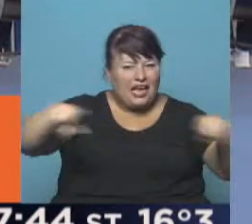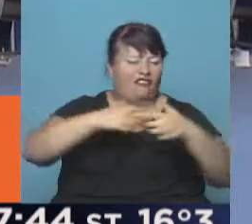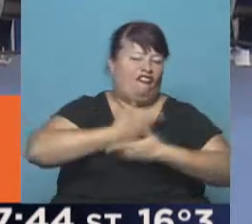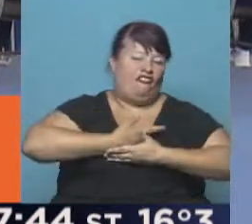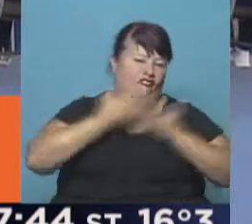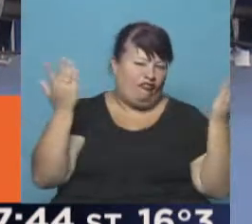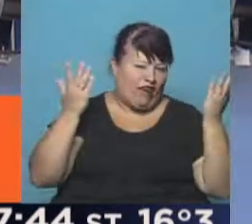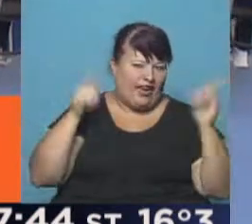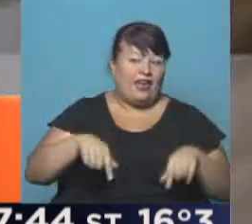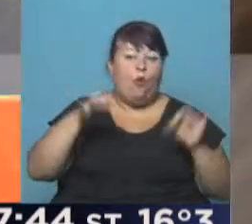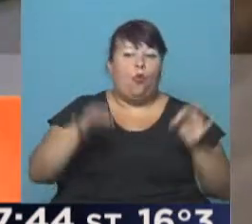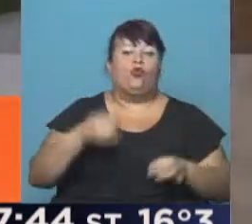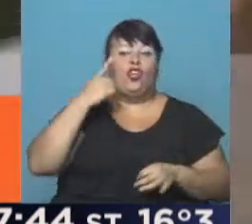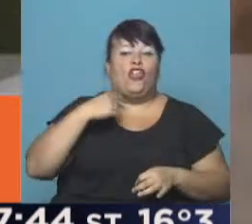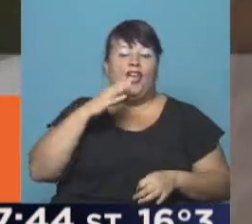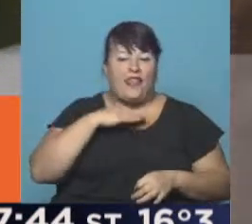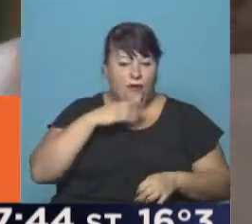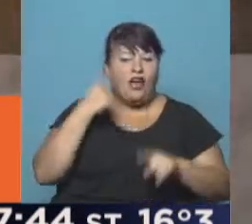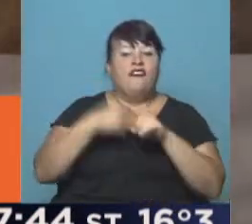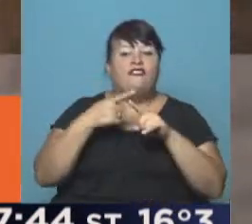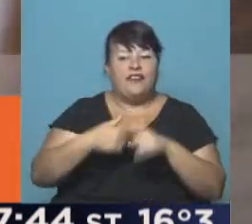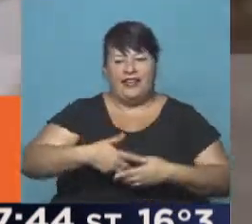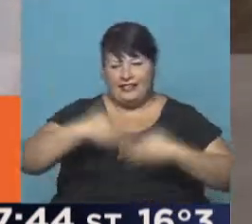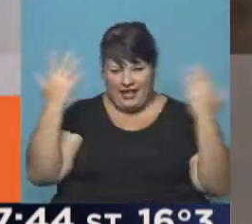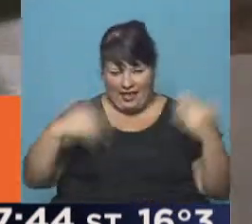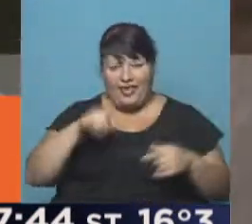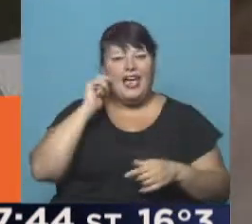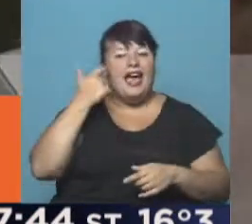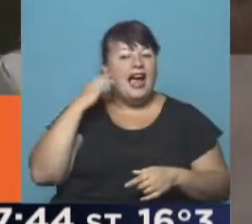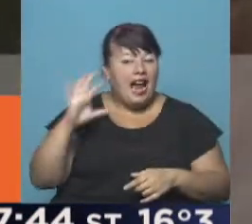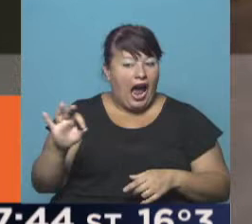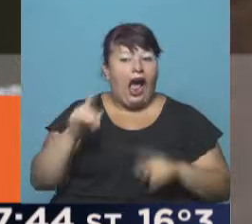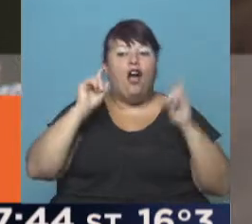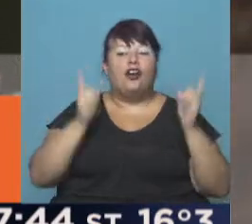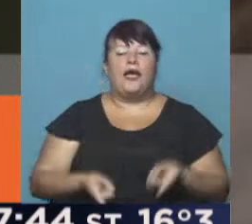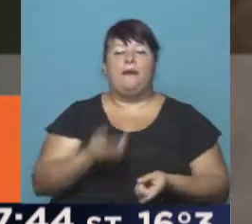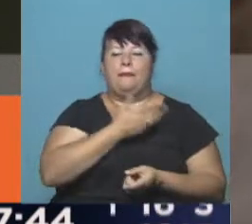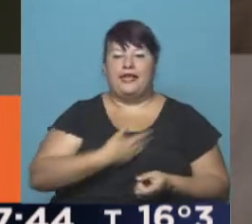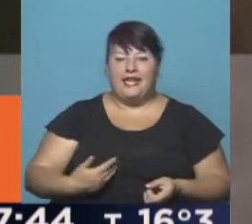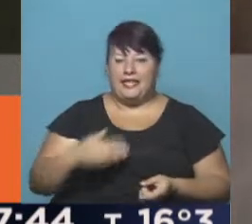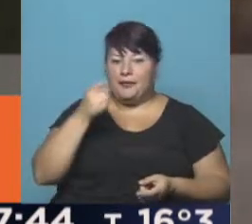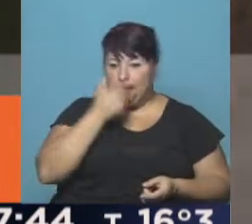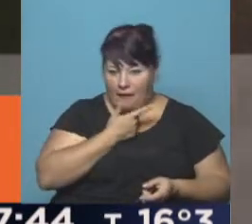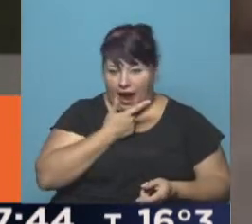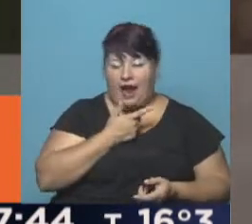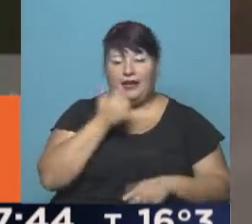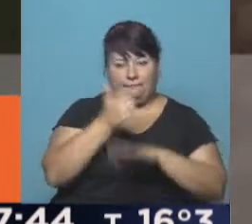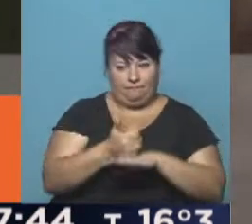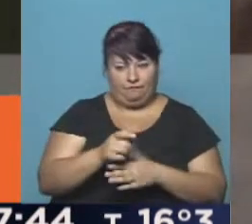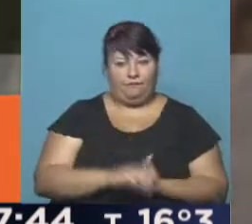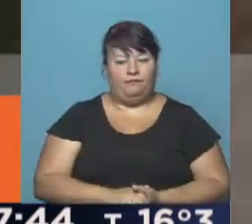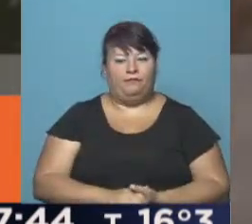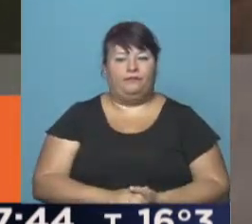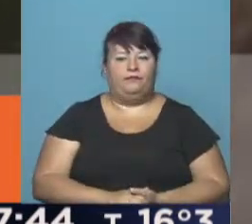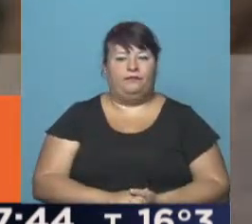felicidad en su día para Boca Juniors, que lo festejó a lo grande. Fernando Gago, también el presidente de la Nación, en el lugar.